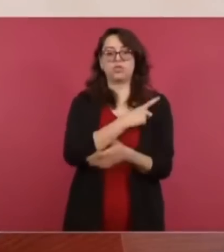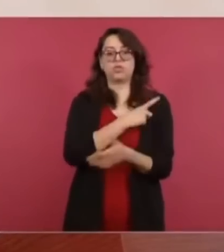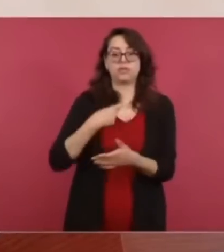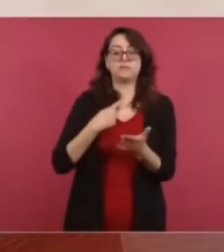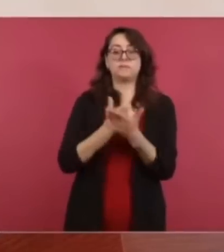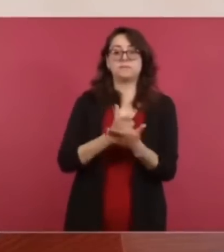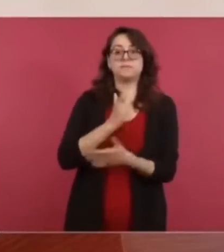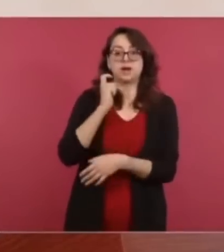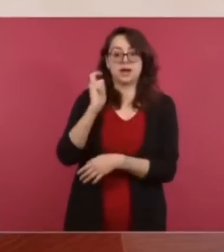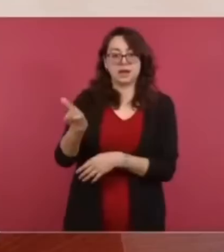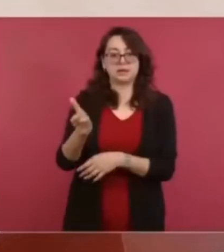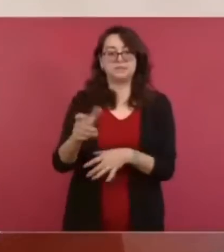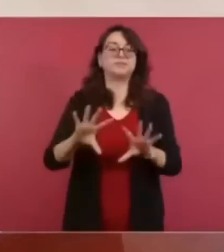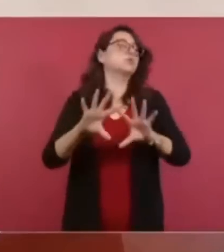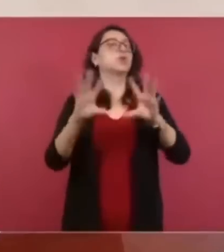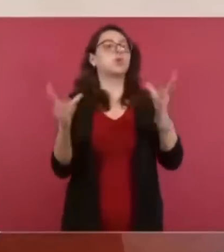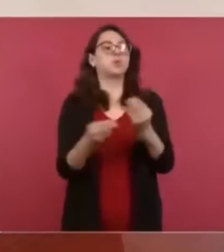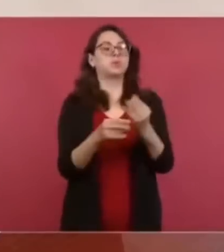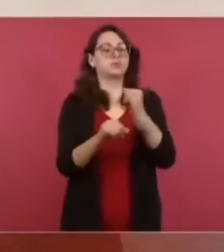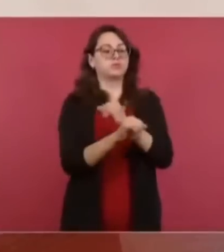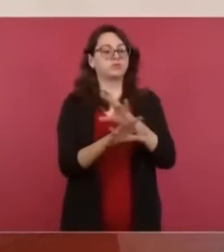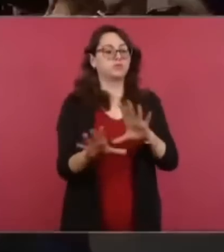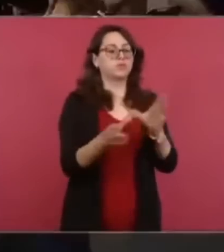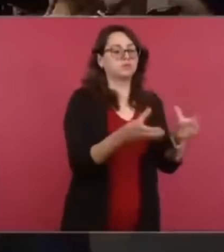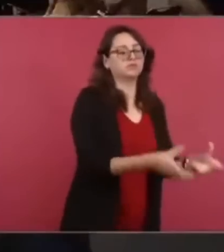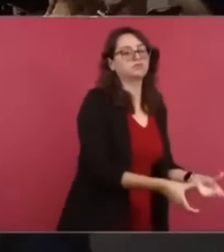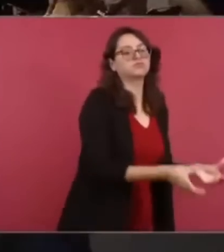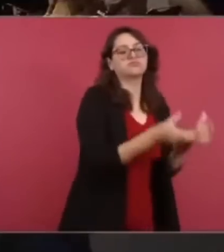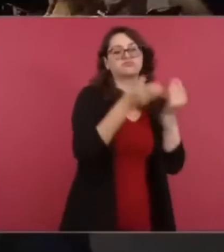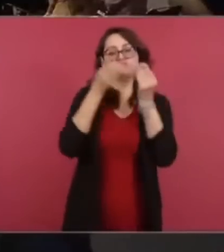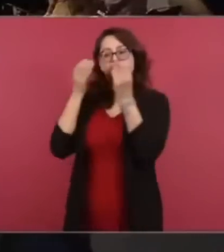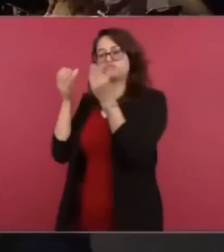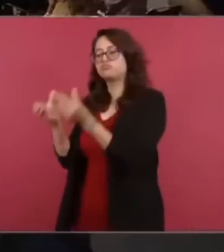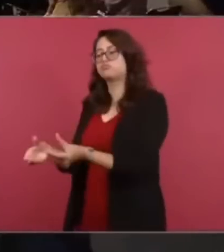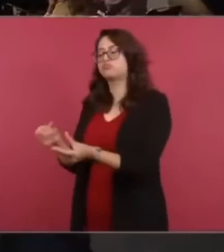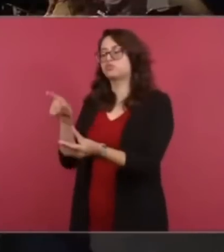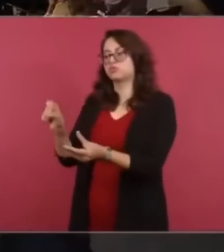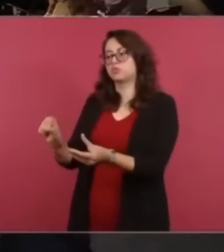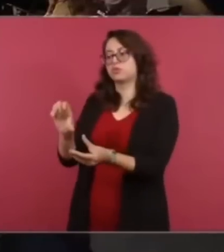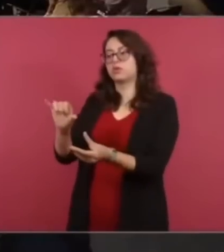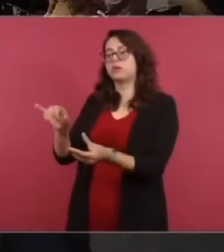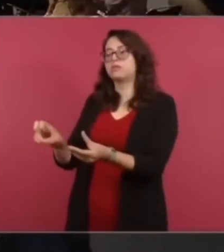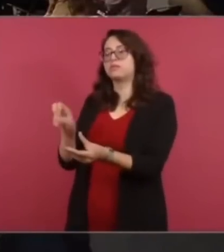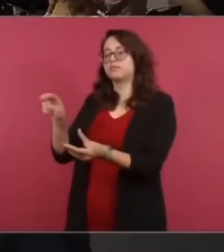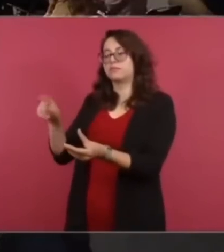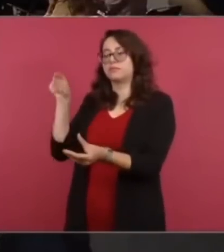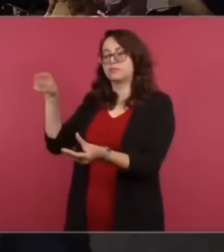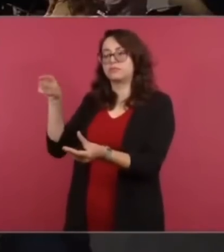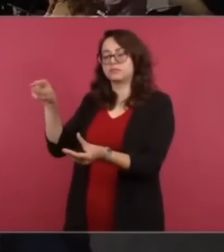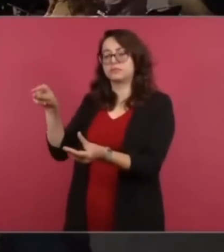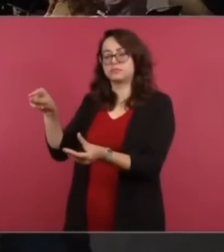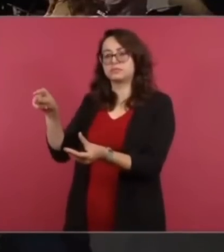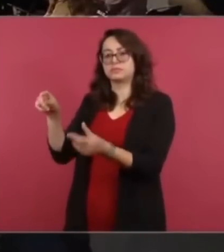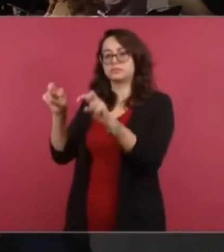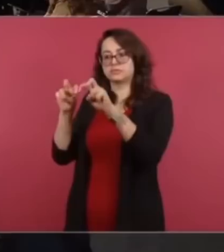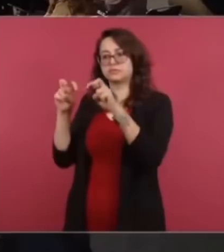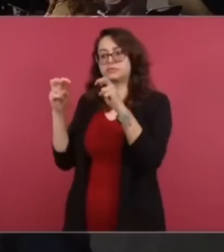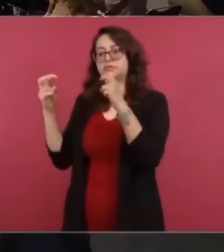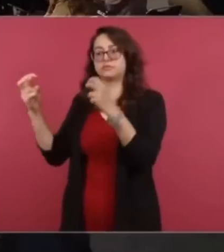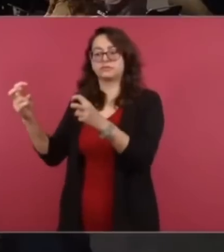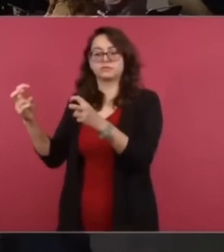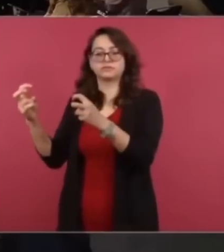Llega el expediente a la Corte porque lo que querían era que la Corte, como tienen mayoría